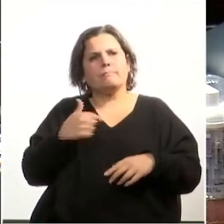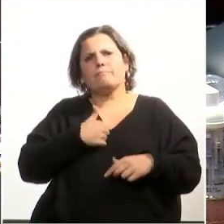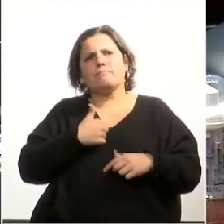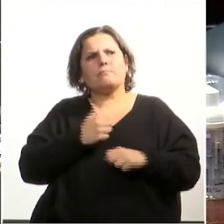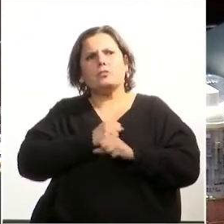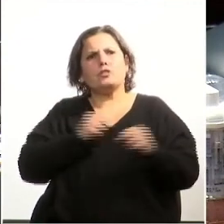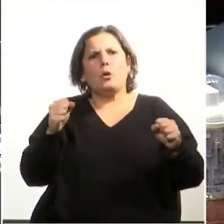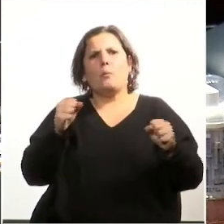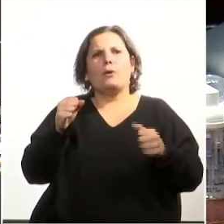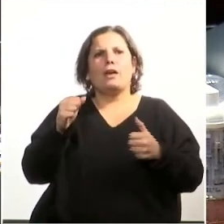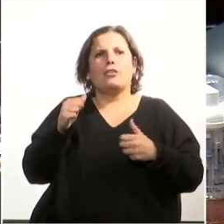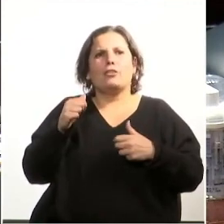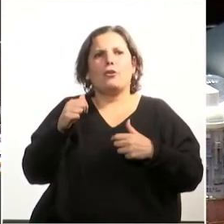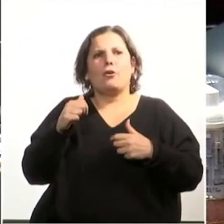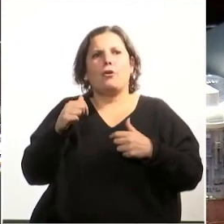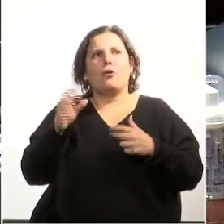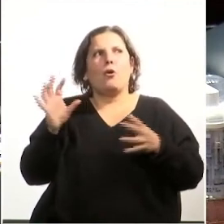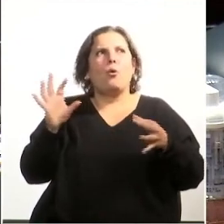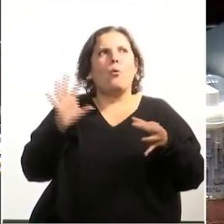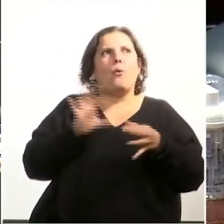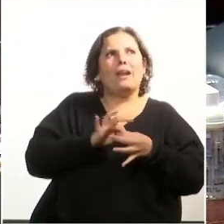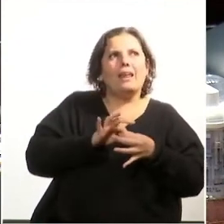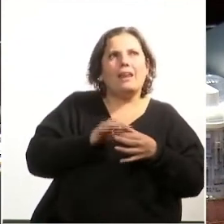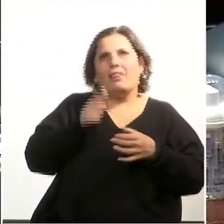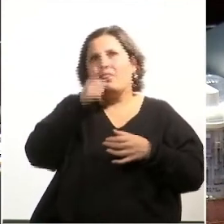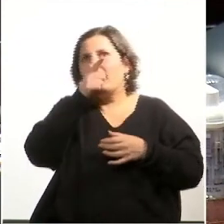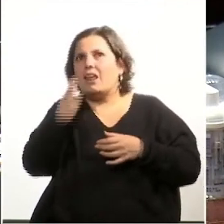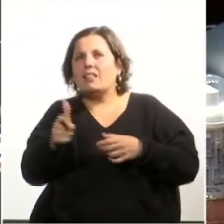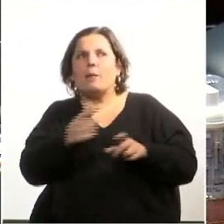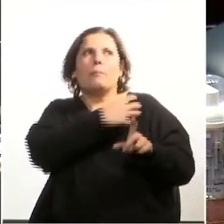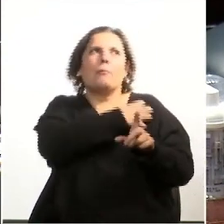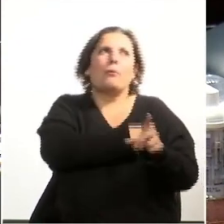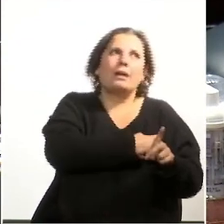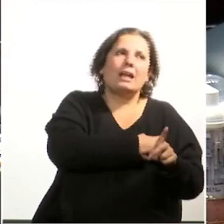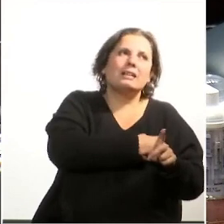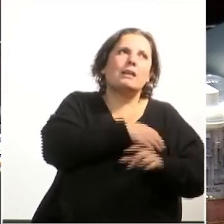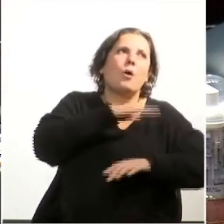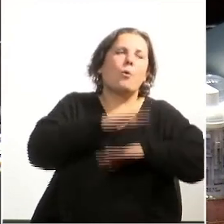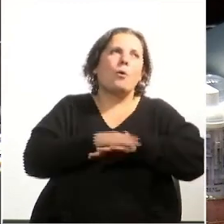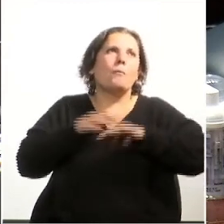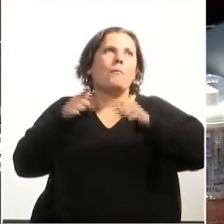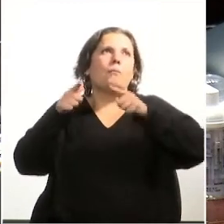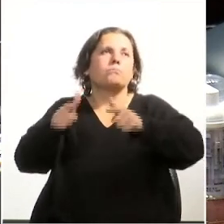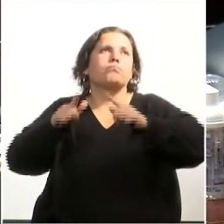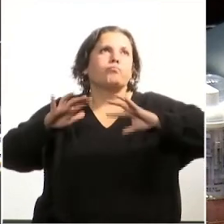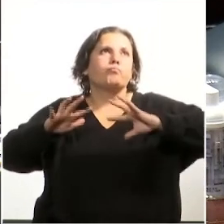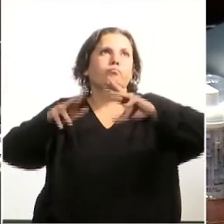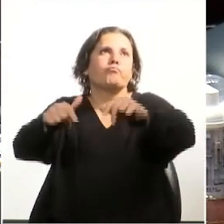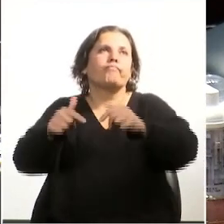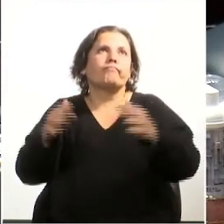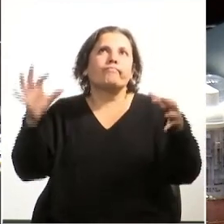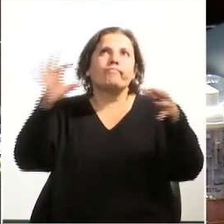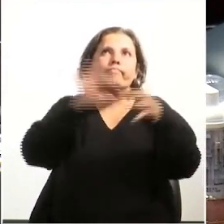Yo no puedo asociar directamente la pobreza con la criminalidad.